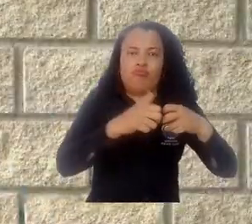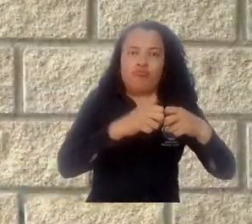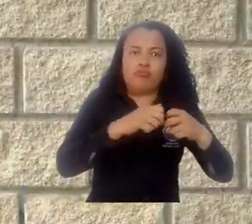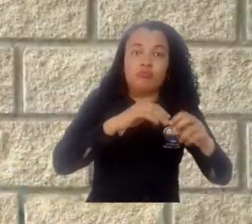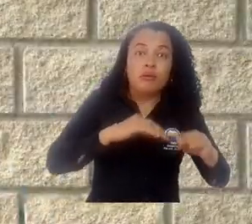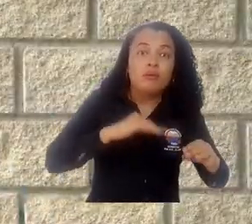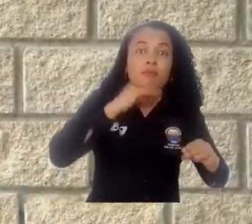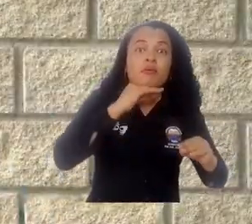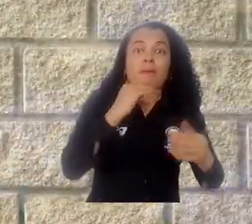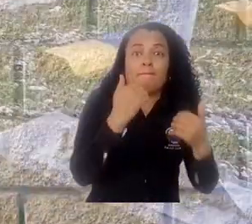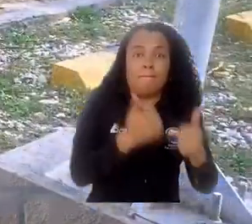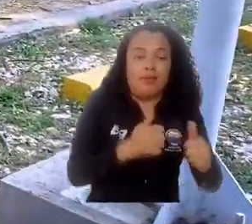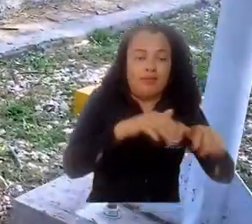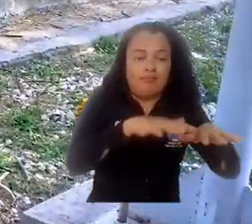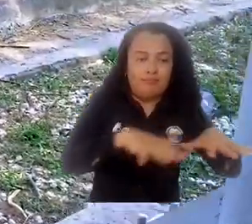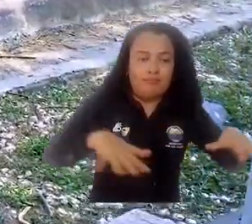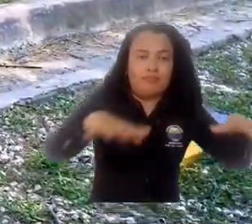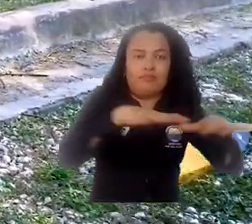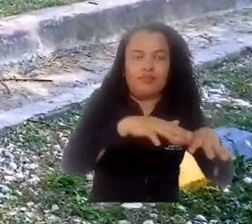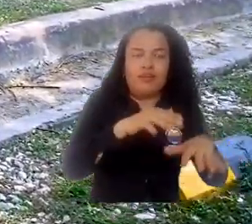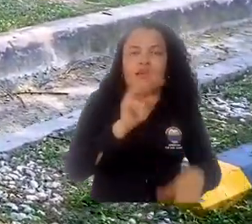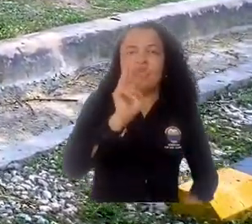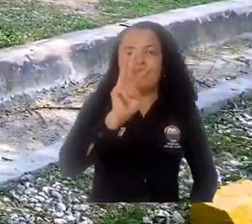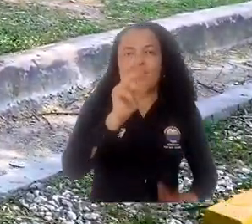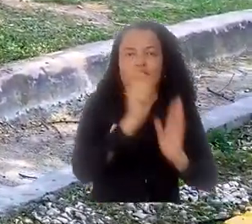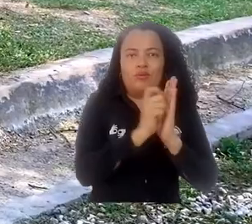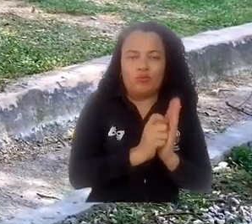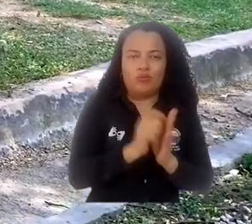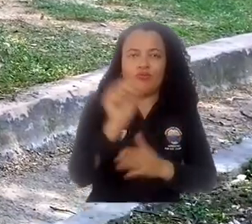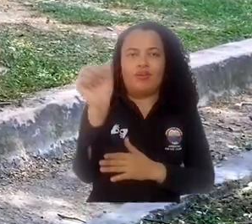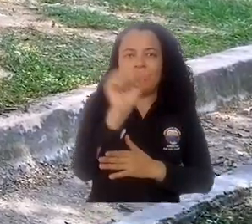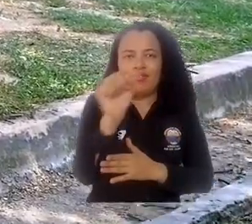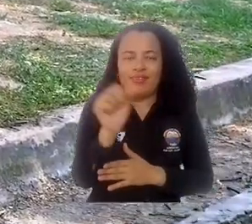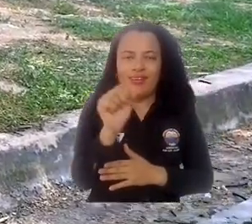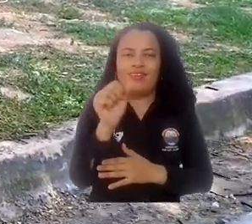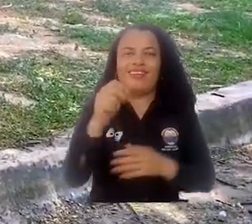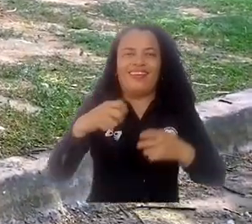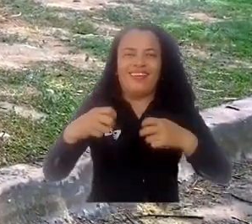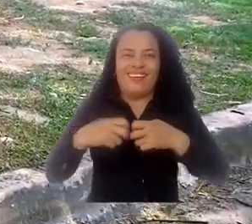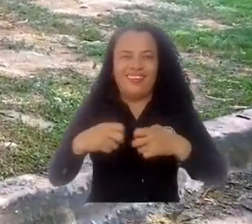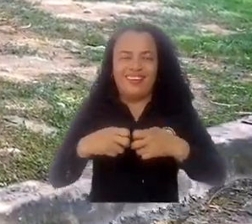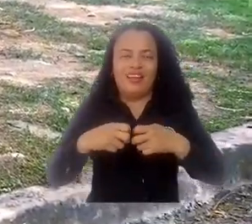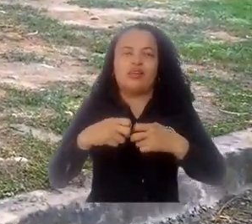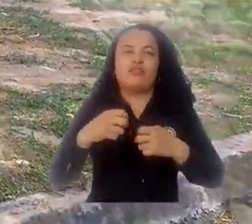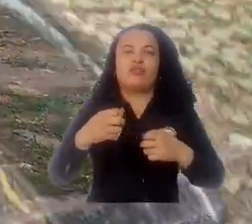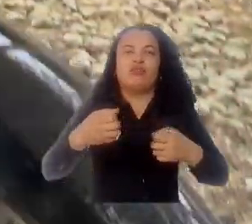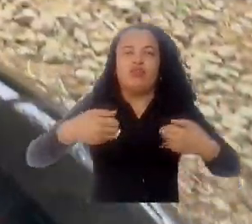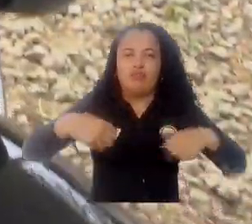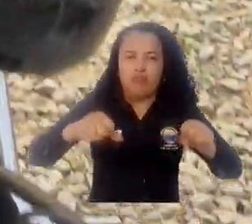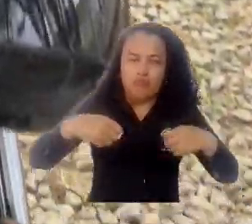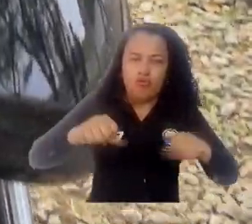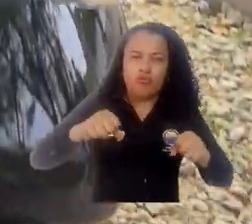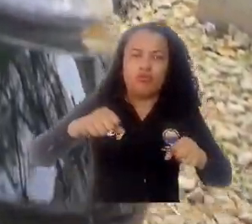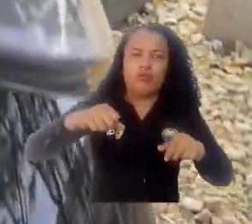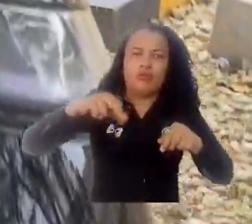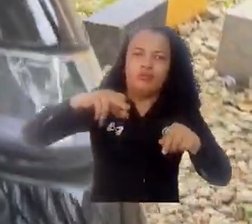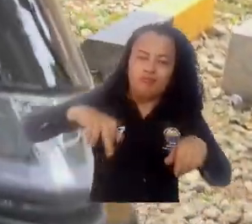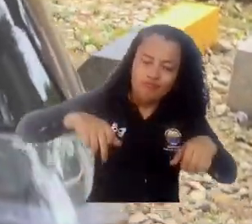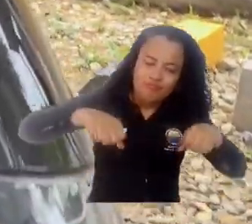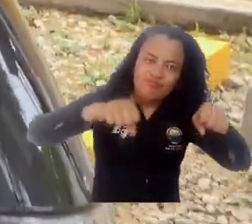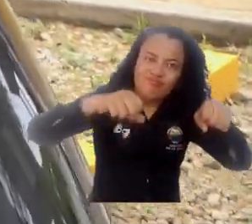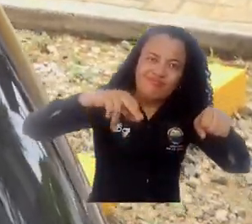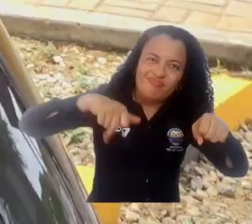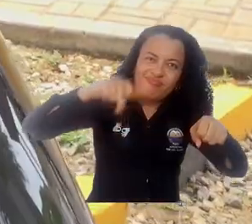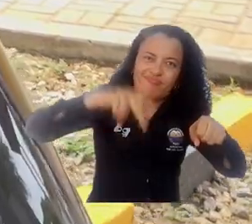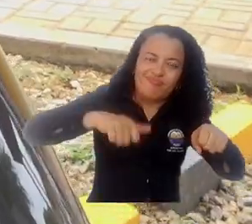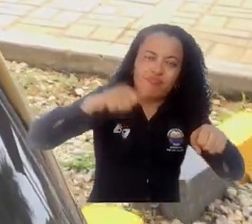energía permiten que esas estructuras que están ahí sean tres puntos de recarga para vehículos eléctricos, motos eléctricas, scooters